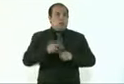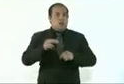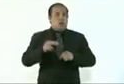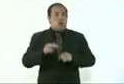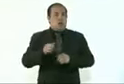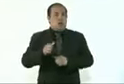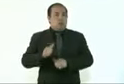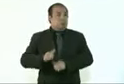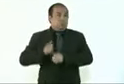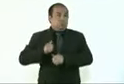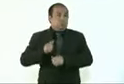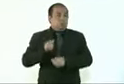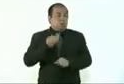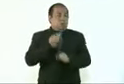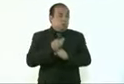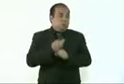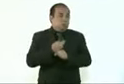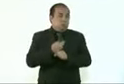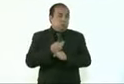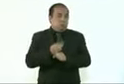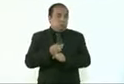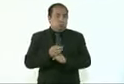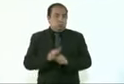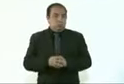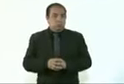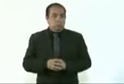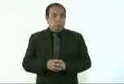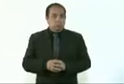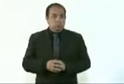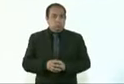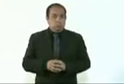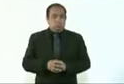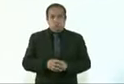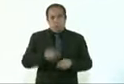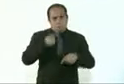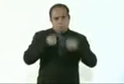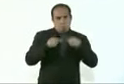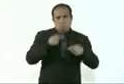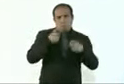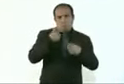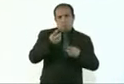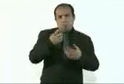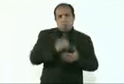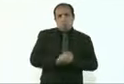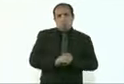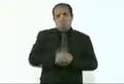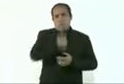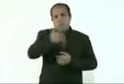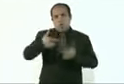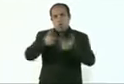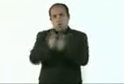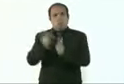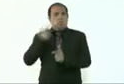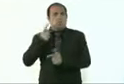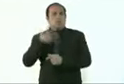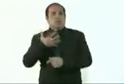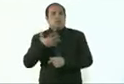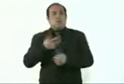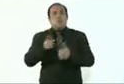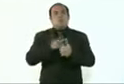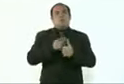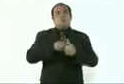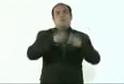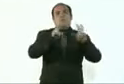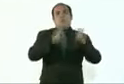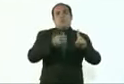pues no he visto esta circunstancia y pues ya cada partido político pues tiene sus propios